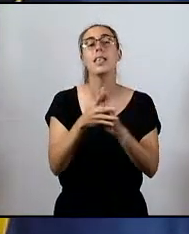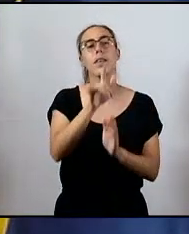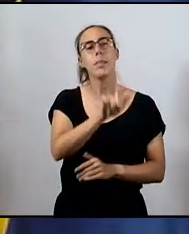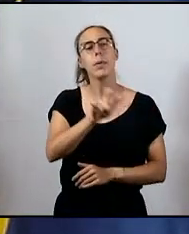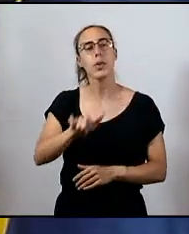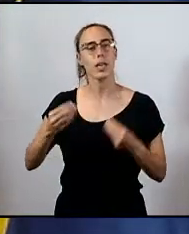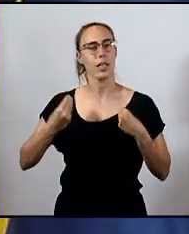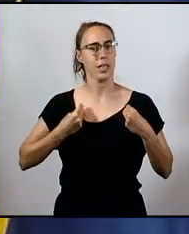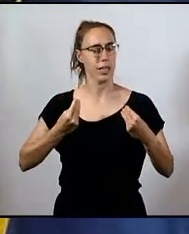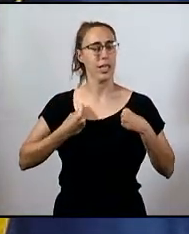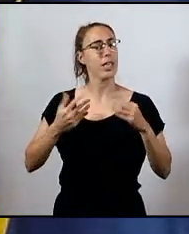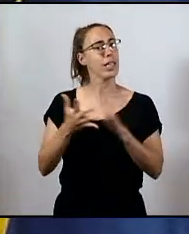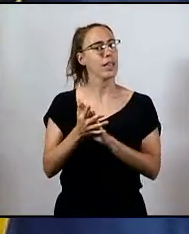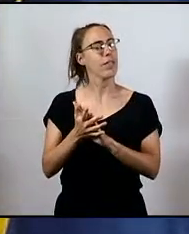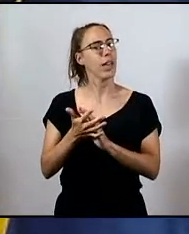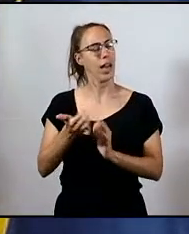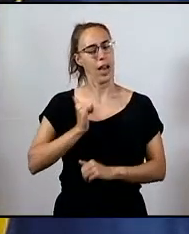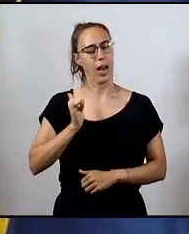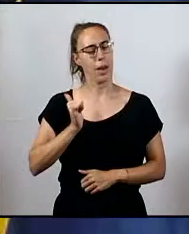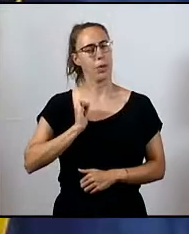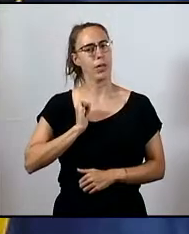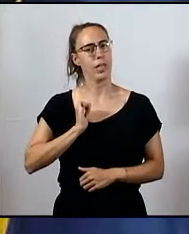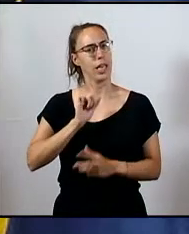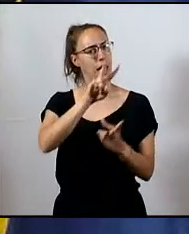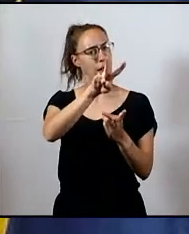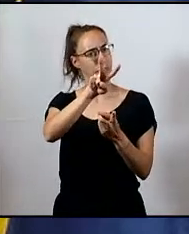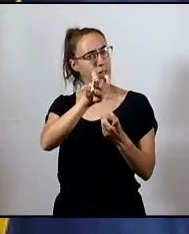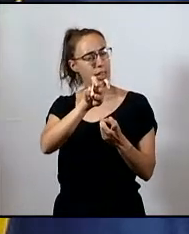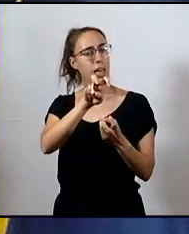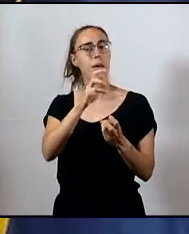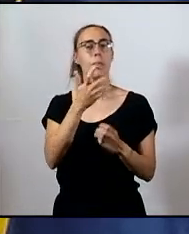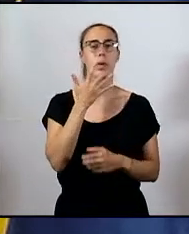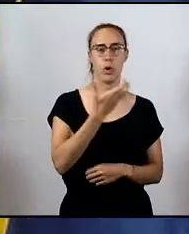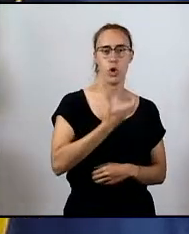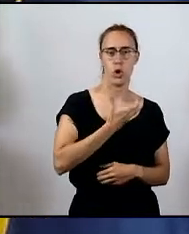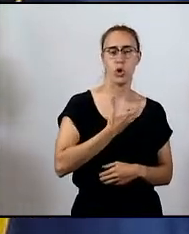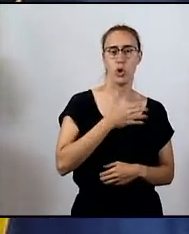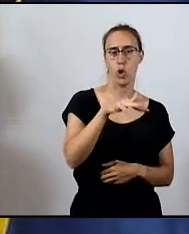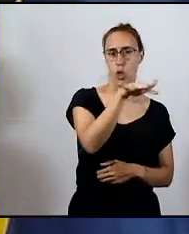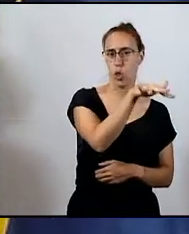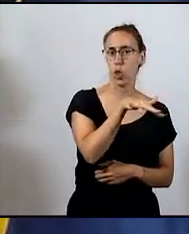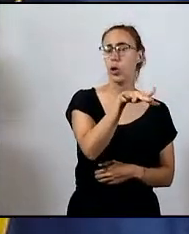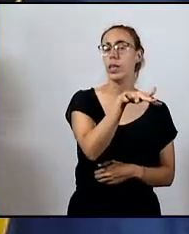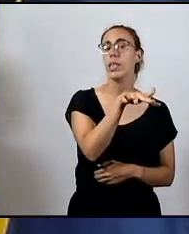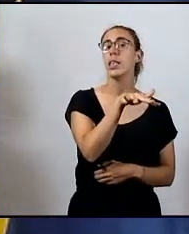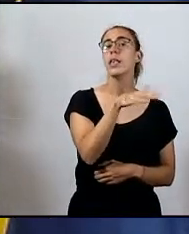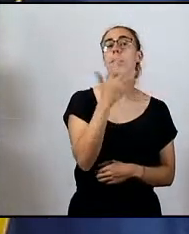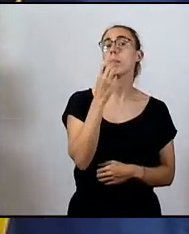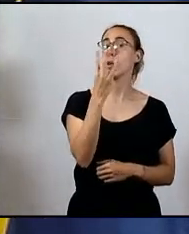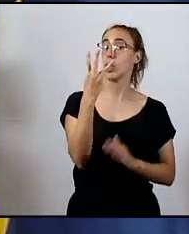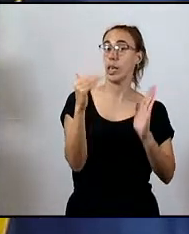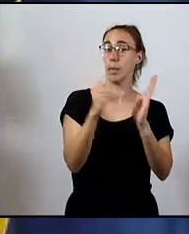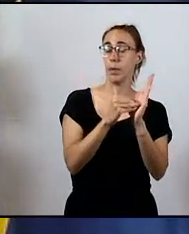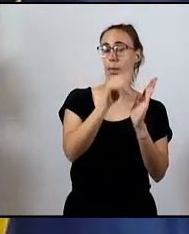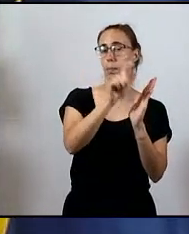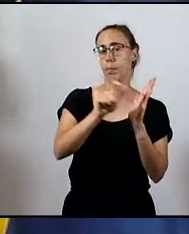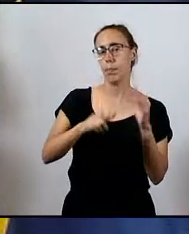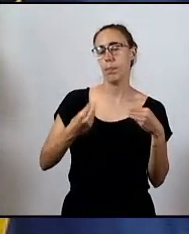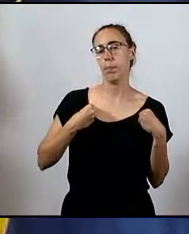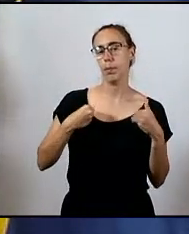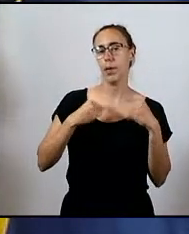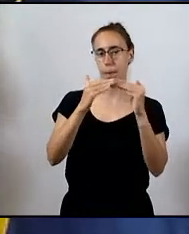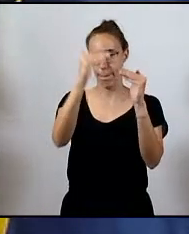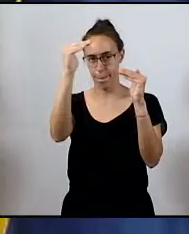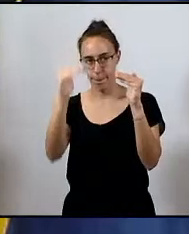mismos beneficios fiscales que tienen municipios y entidades locales que estén por debajo de los 3.000 habitantes. Para